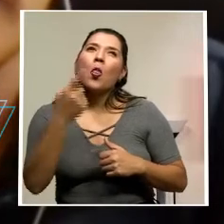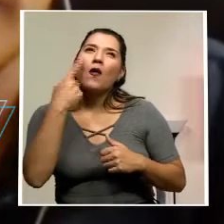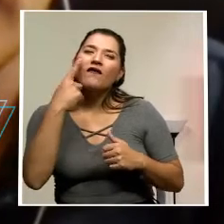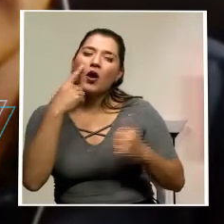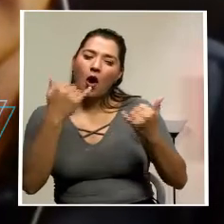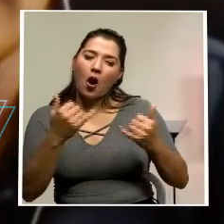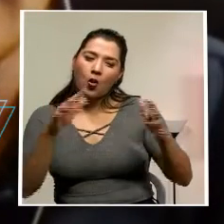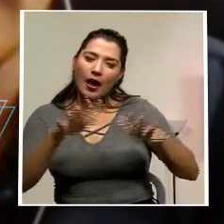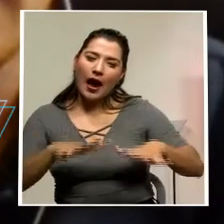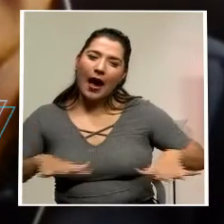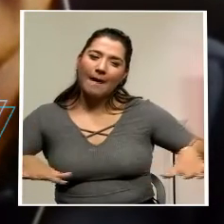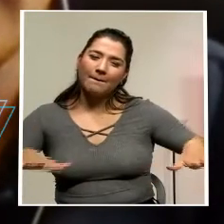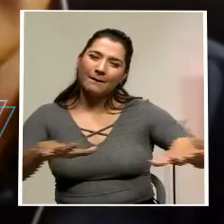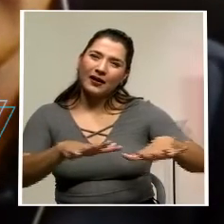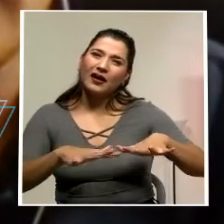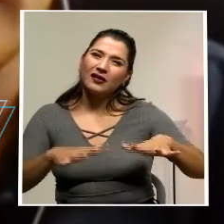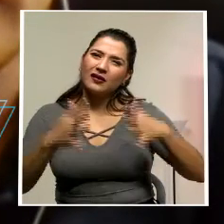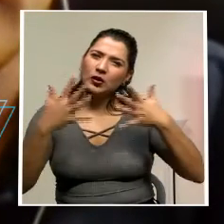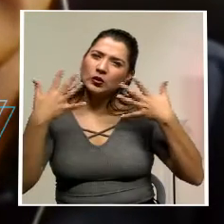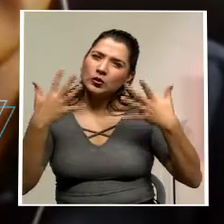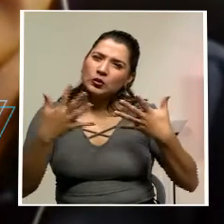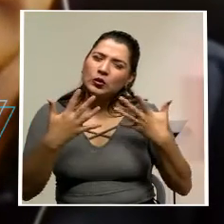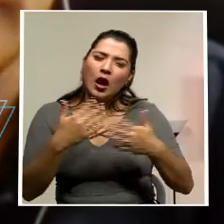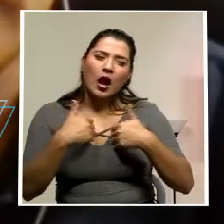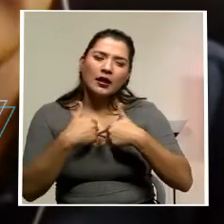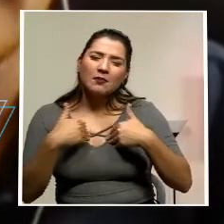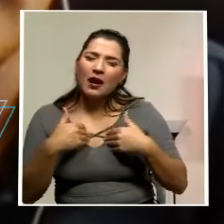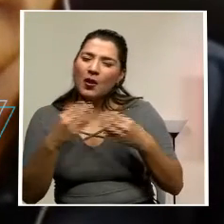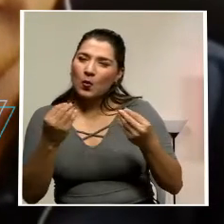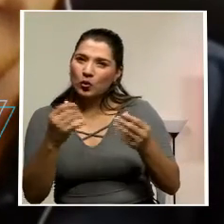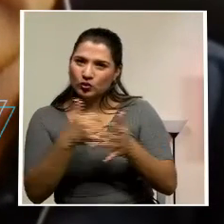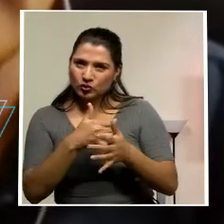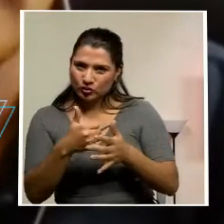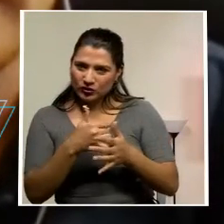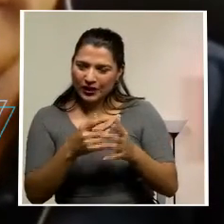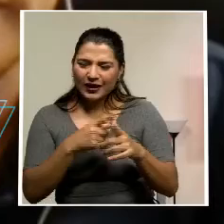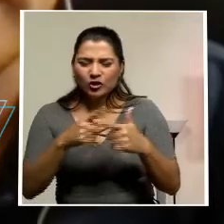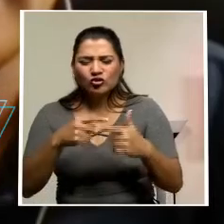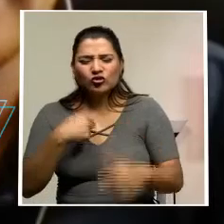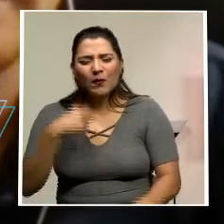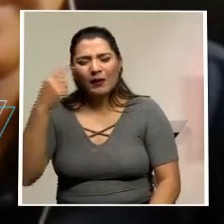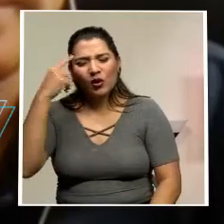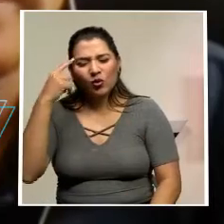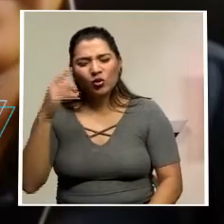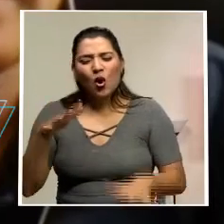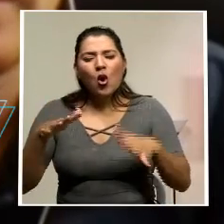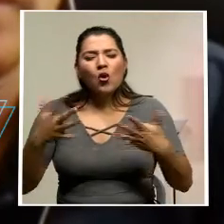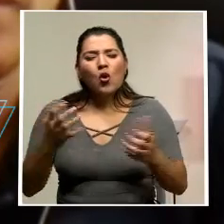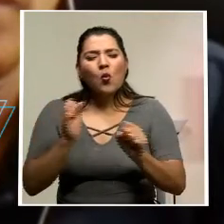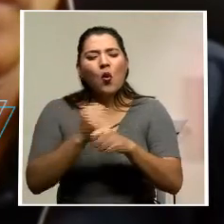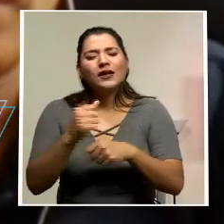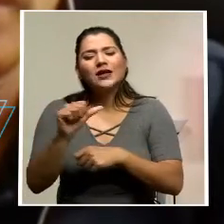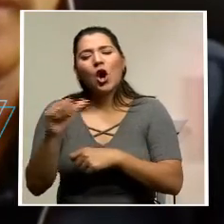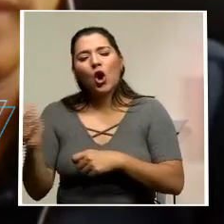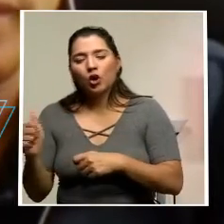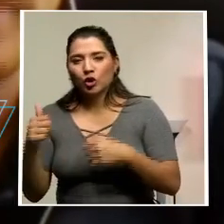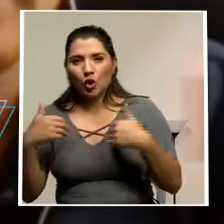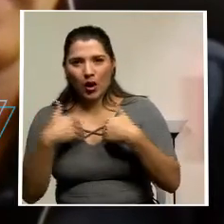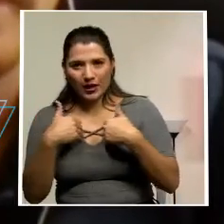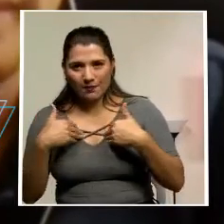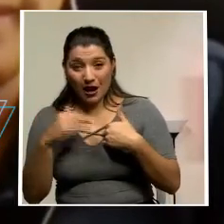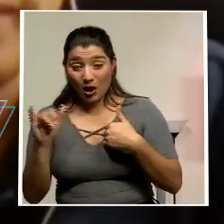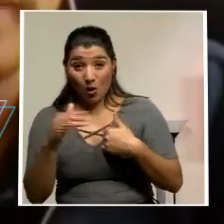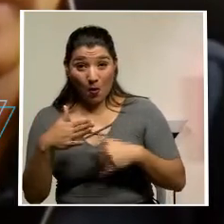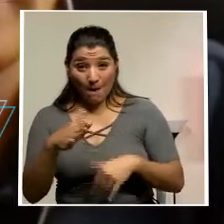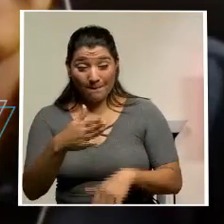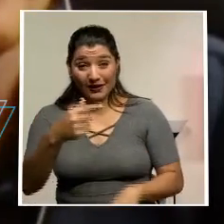han hecho también otros actores del ambiente, otros animales, como el pez Gaspar, que es un